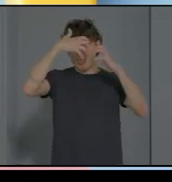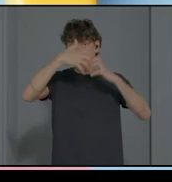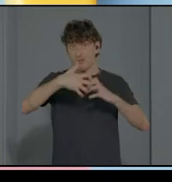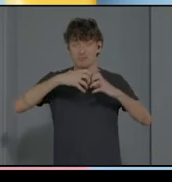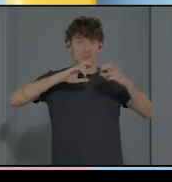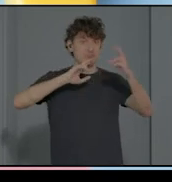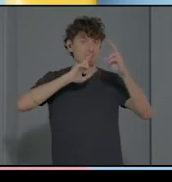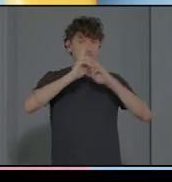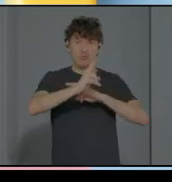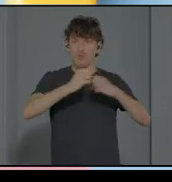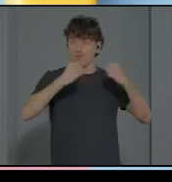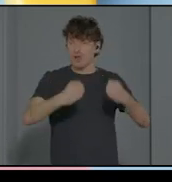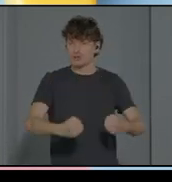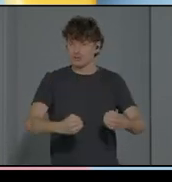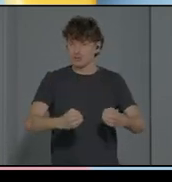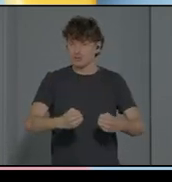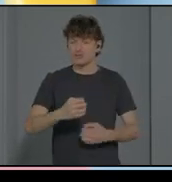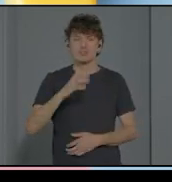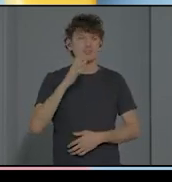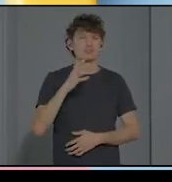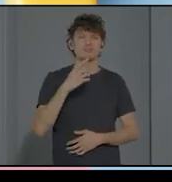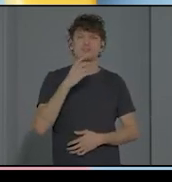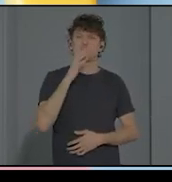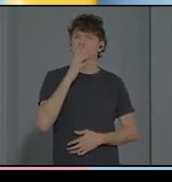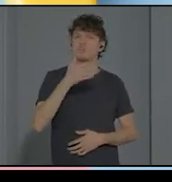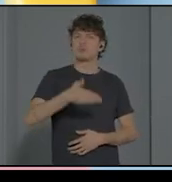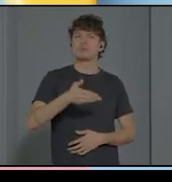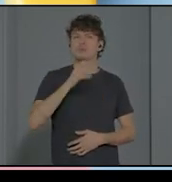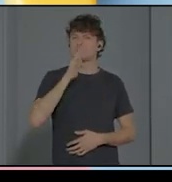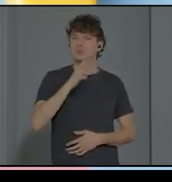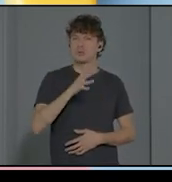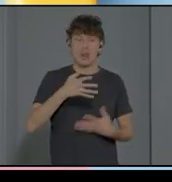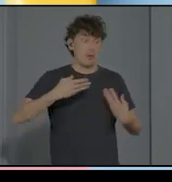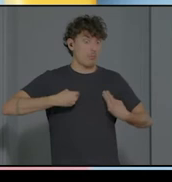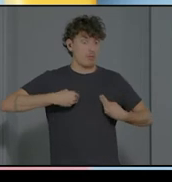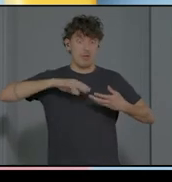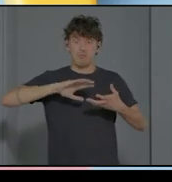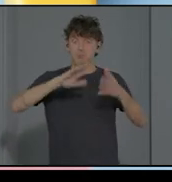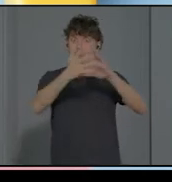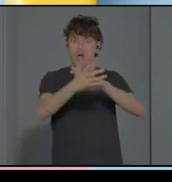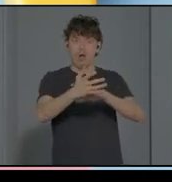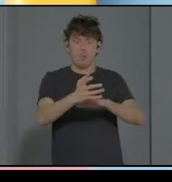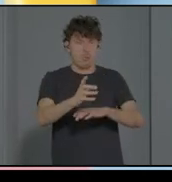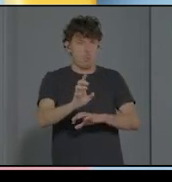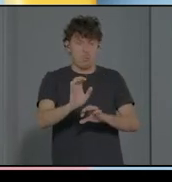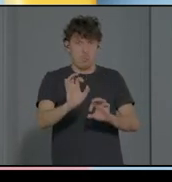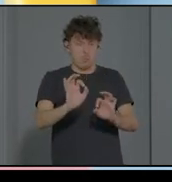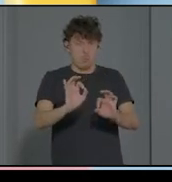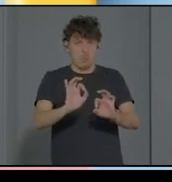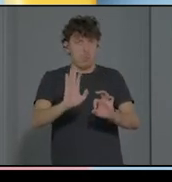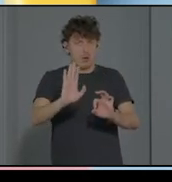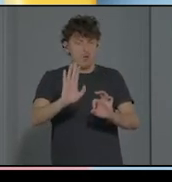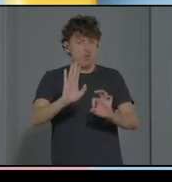importante? ¿Qué es lo que nos cambia? No nos cambia la vida, pero claramente nos deja entender una serie de fenómenos y cómo